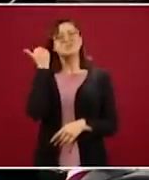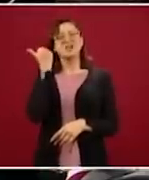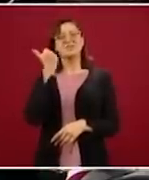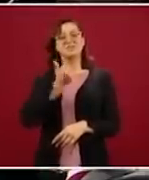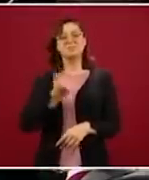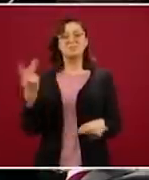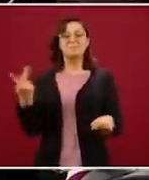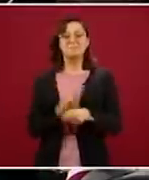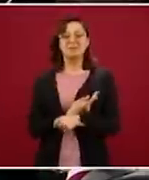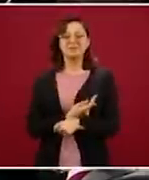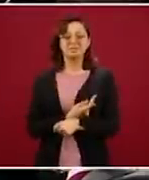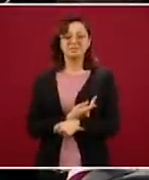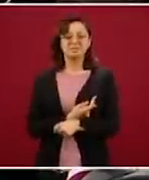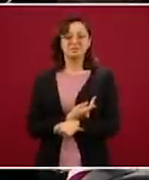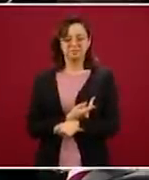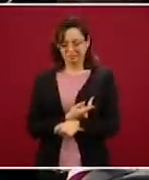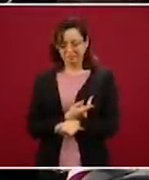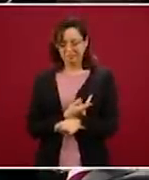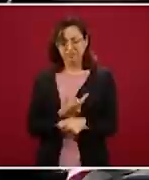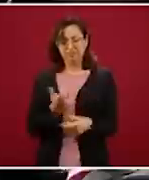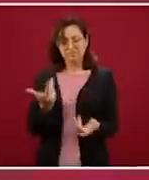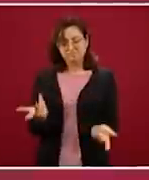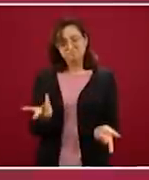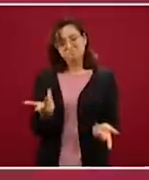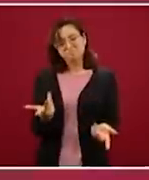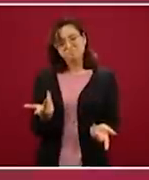lo conocía,